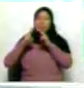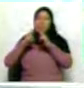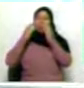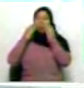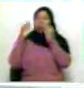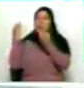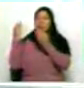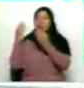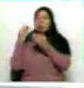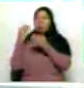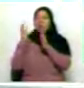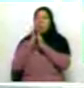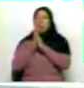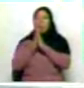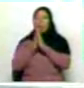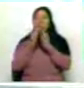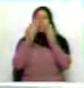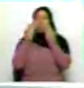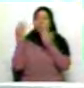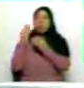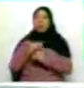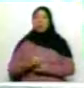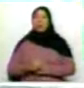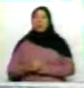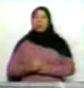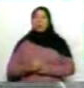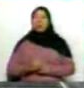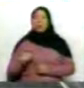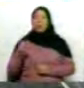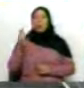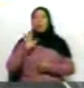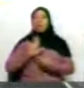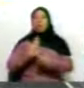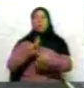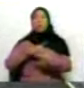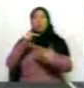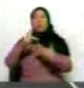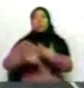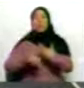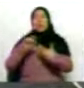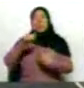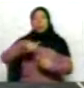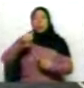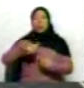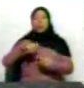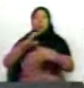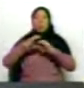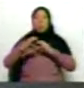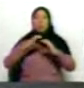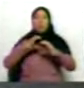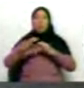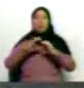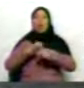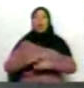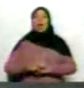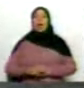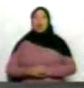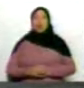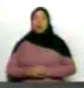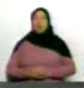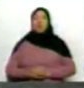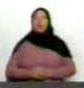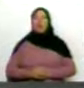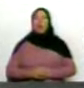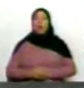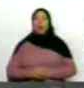Vamos a conocer a Cira. Bueno, Cira es una de las presentadoras estelares de Con Maduro Más a partir de este programa.